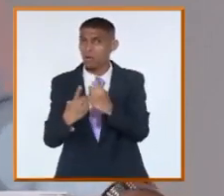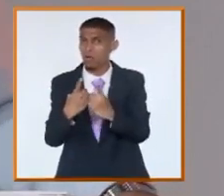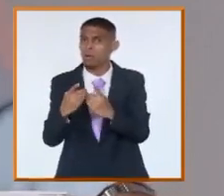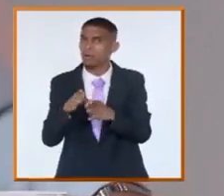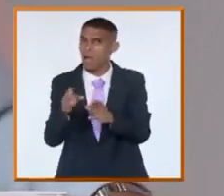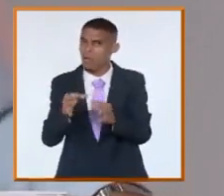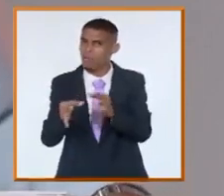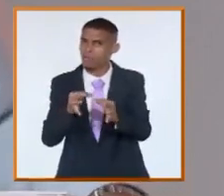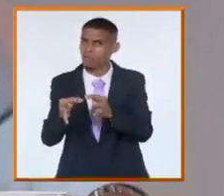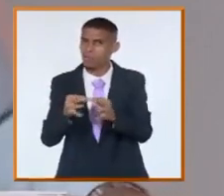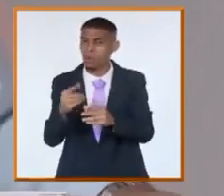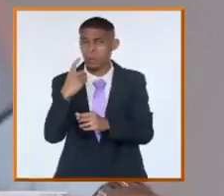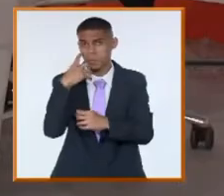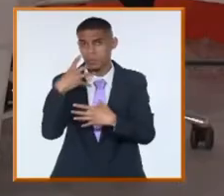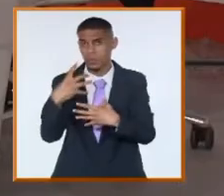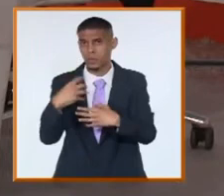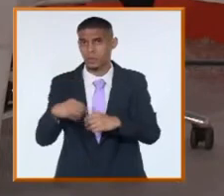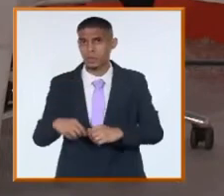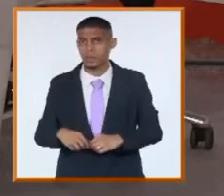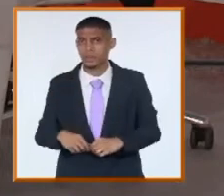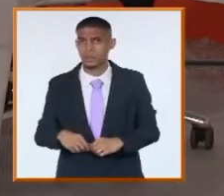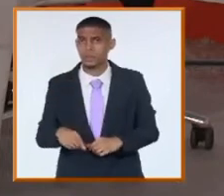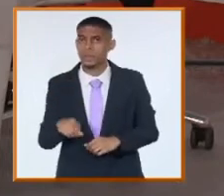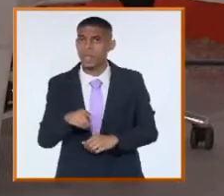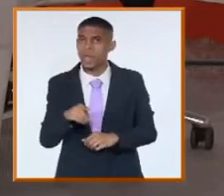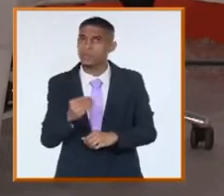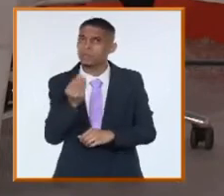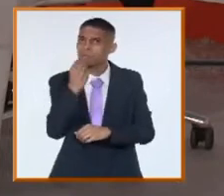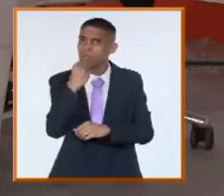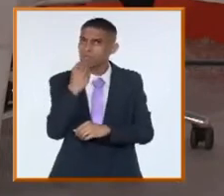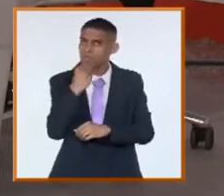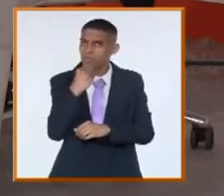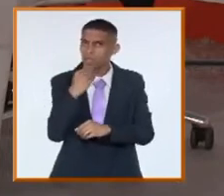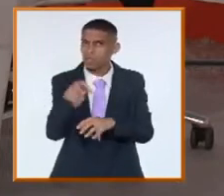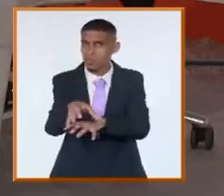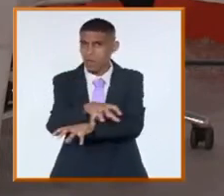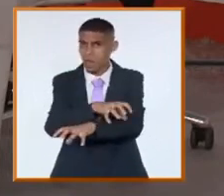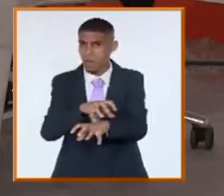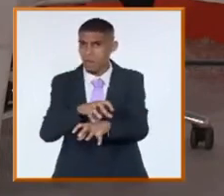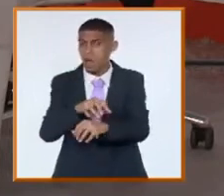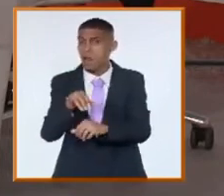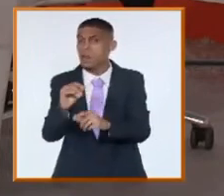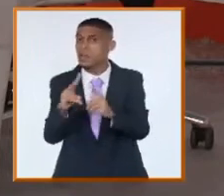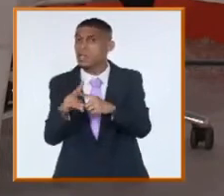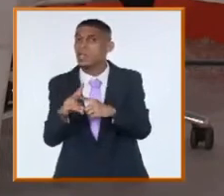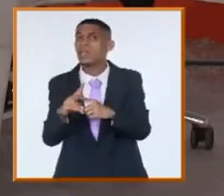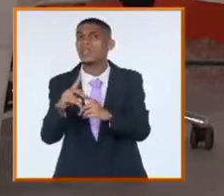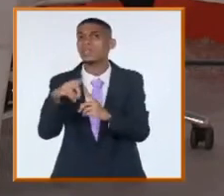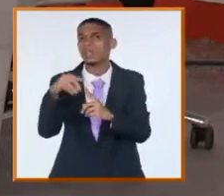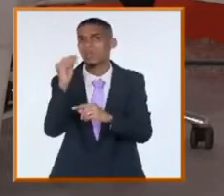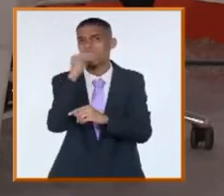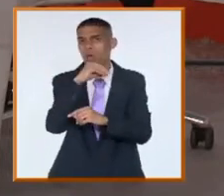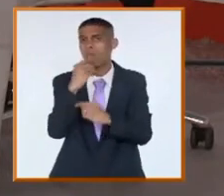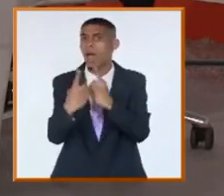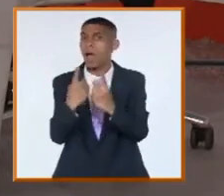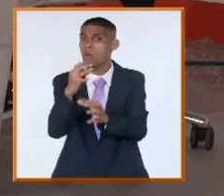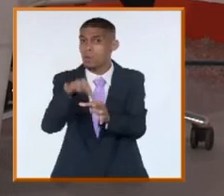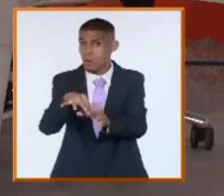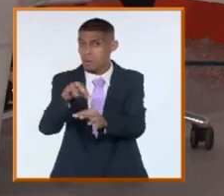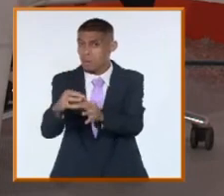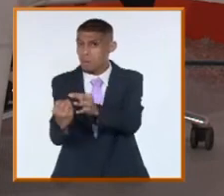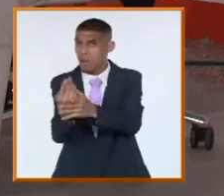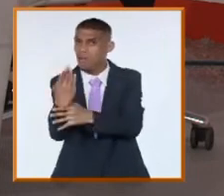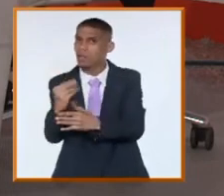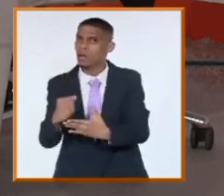también por lo que representa integralmente para alimentación animal y también para el tema de la biotecnología donde hay plantas que aportan